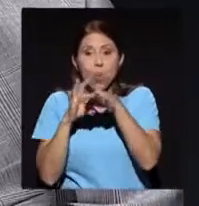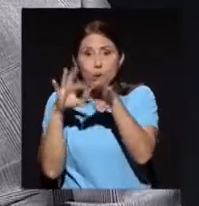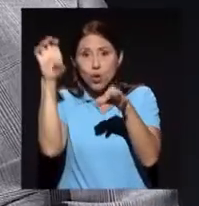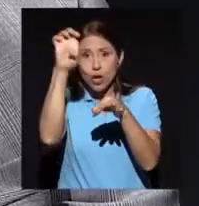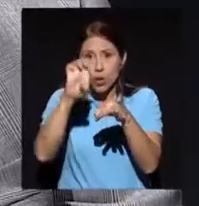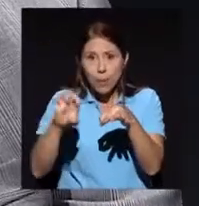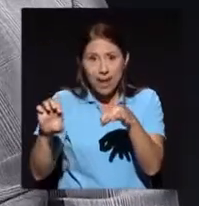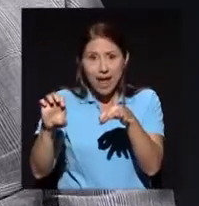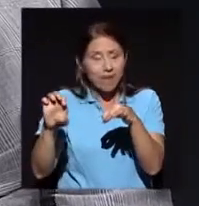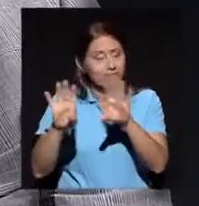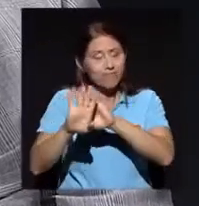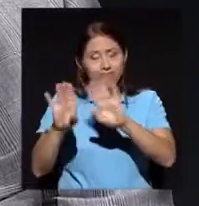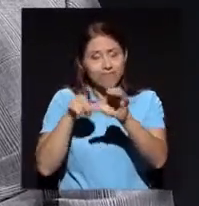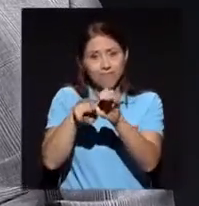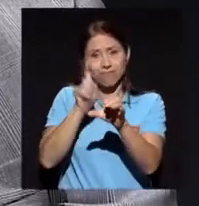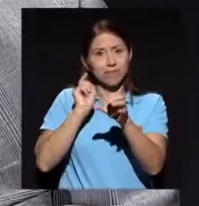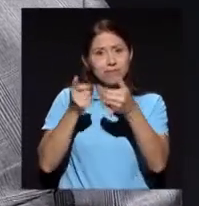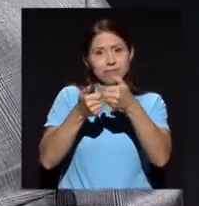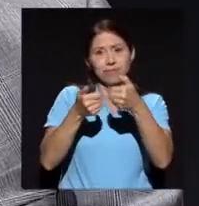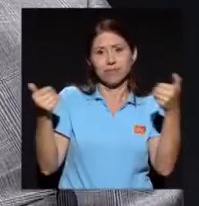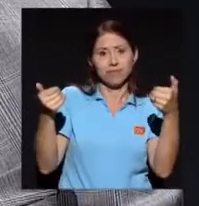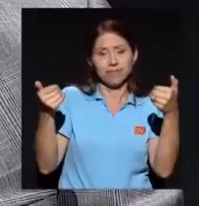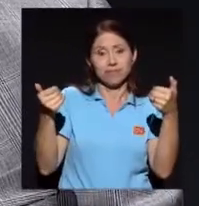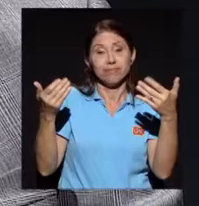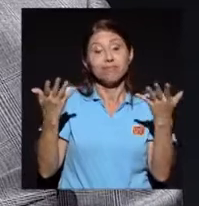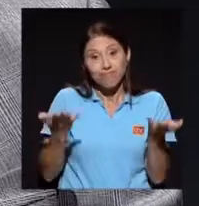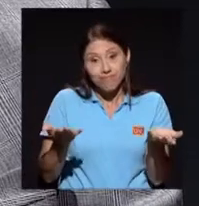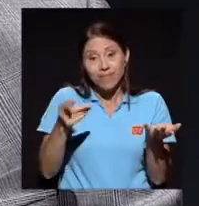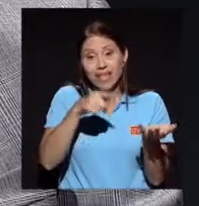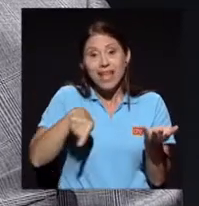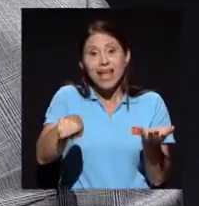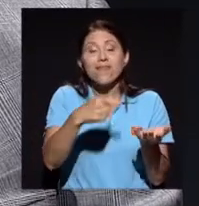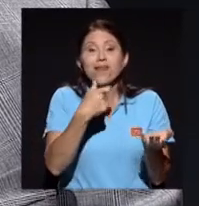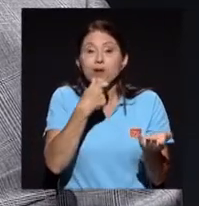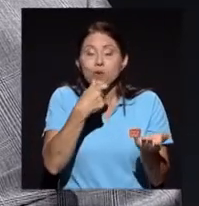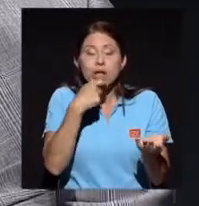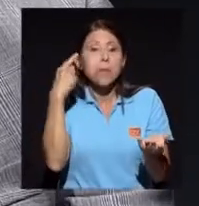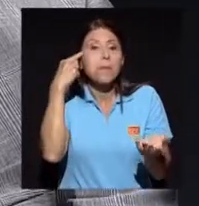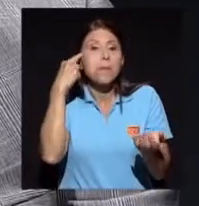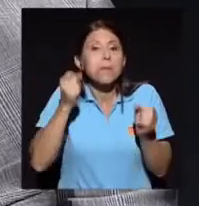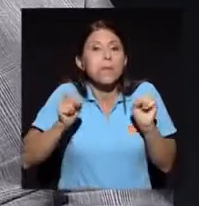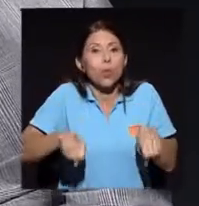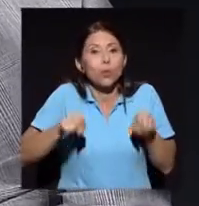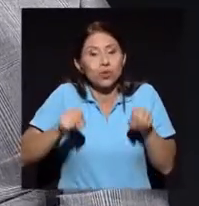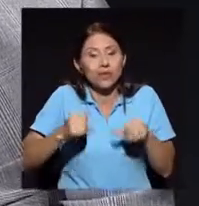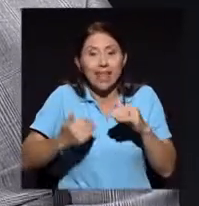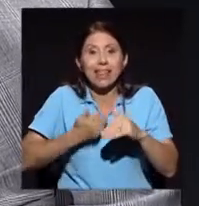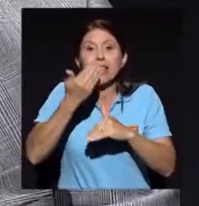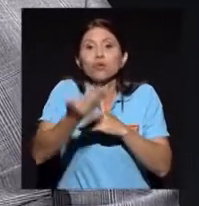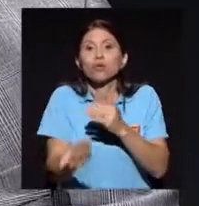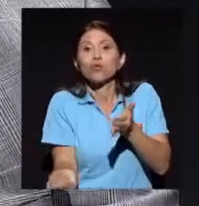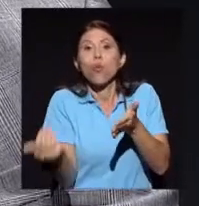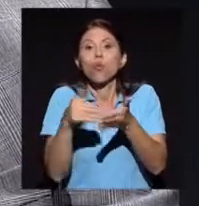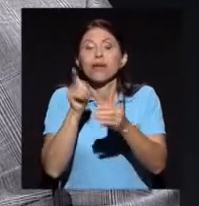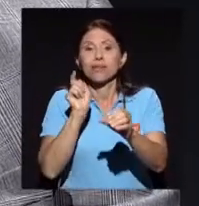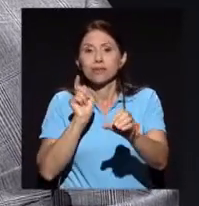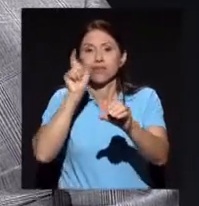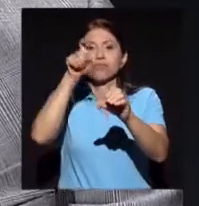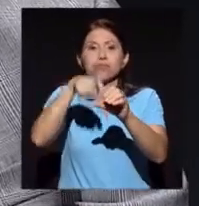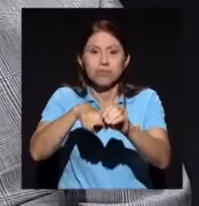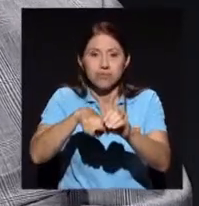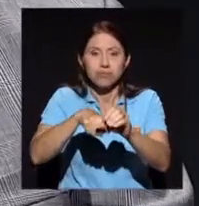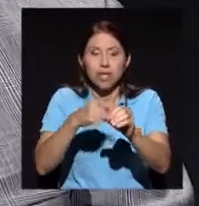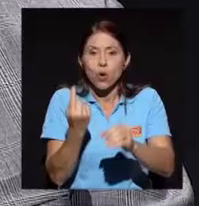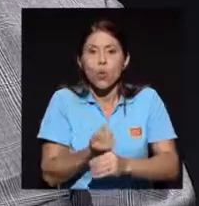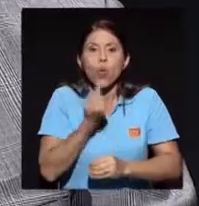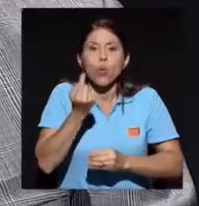con la posibilidad por lo menos hacer la aspiración del reino unido- de luego e introducirse de nuevo en el mercado único